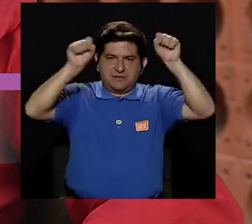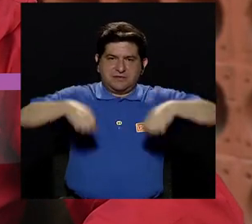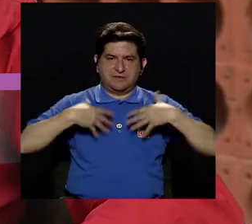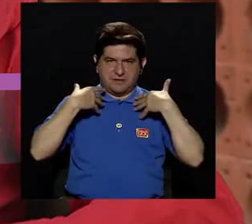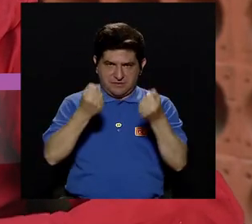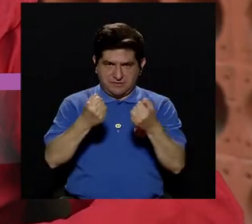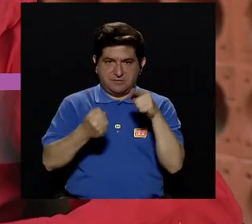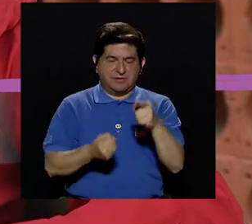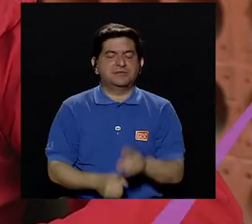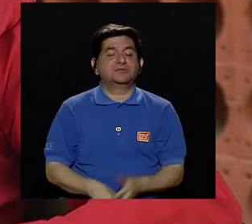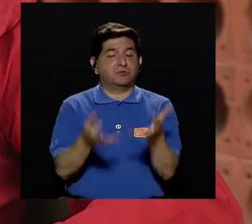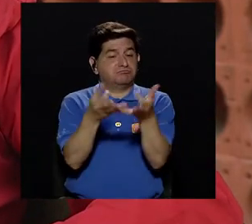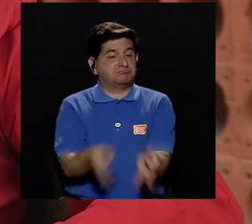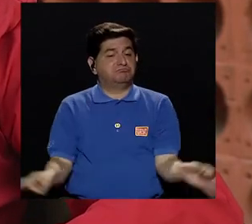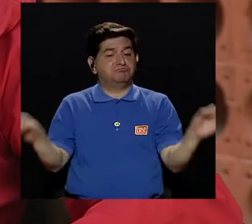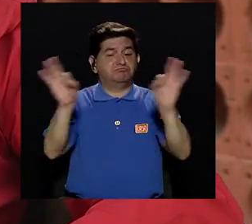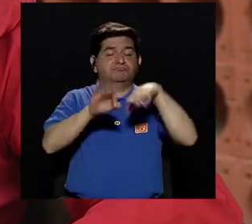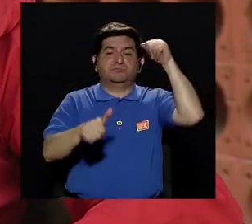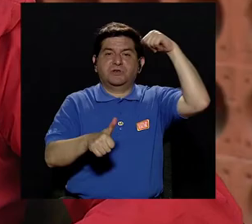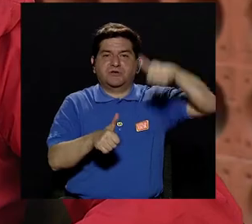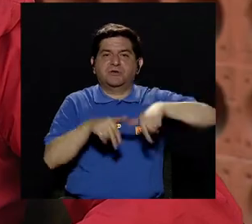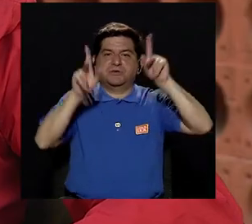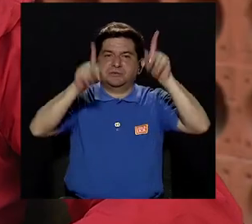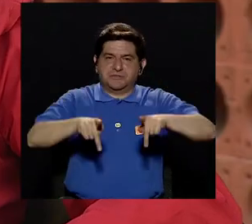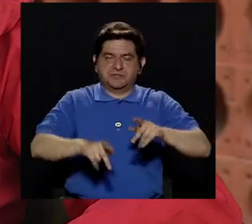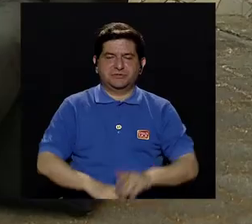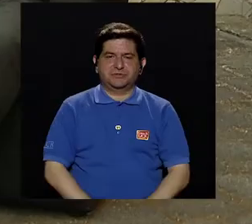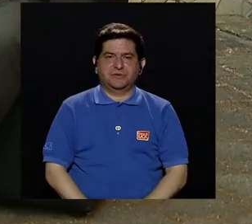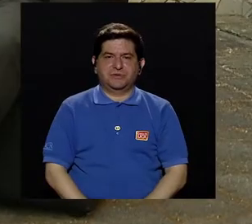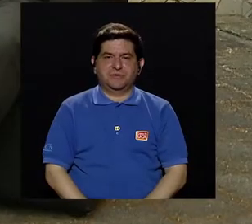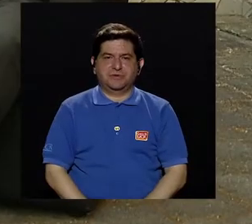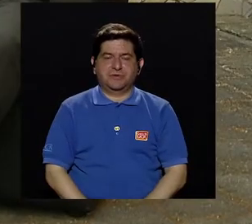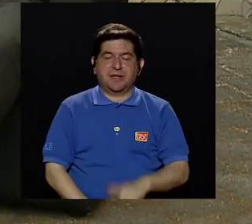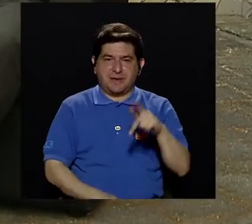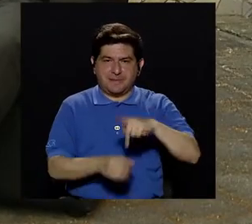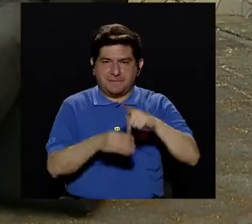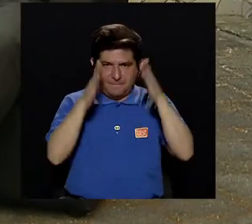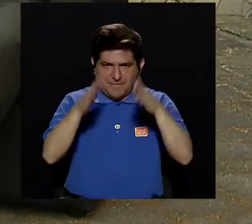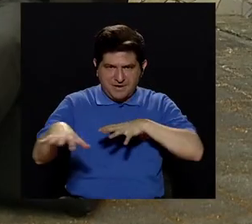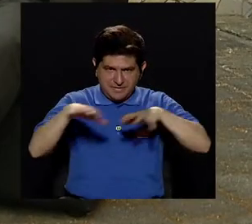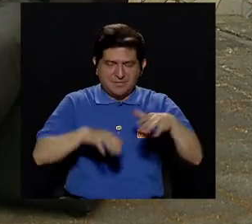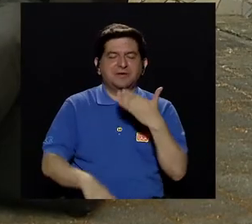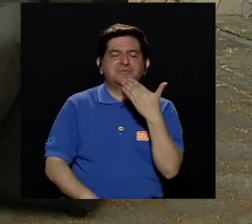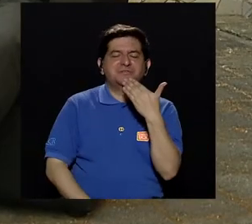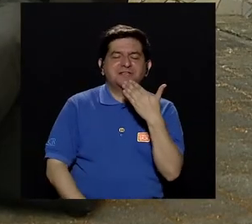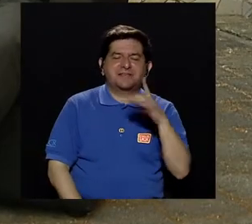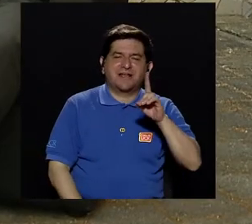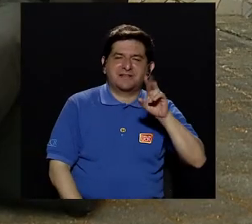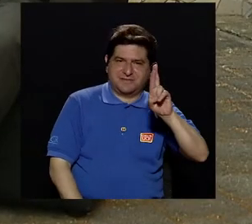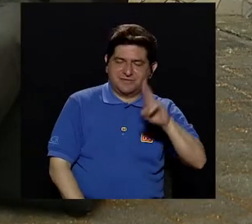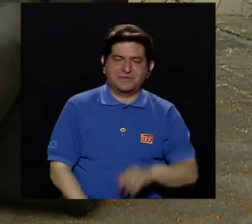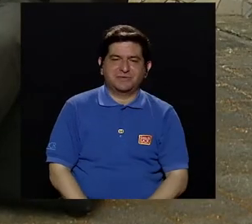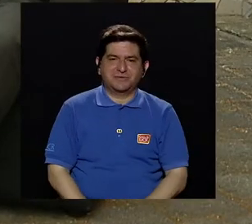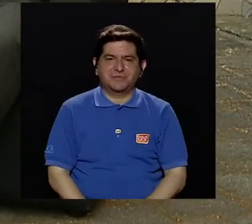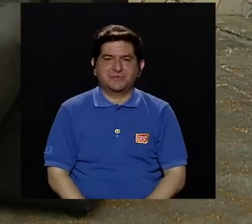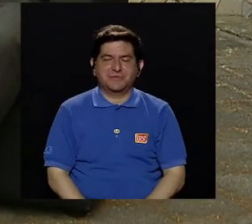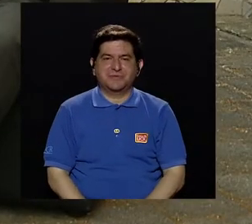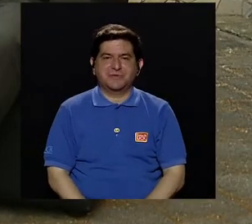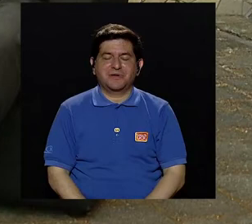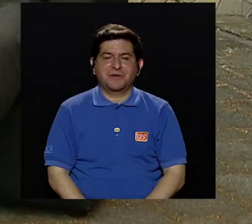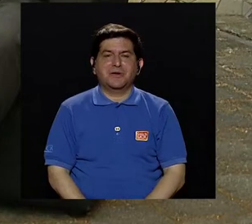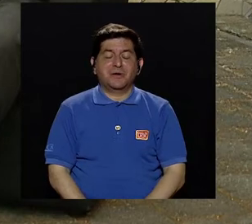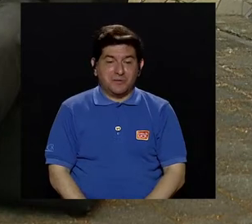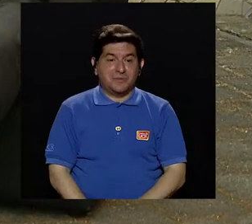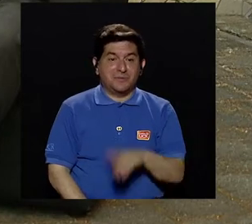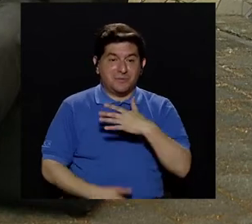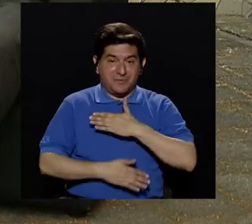salud. Y eso es algo muy, muy, muy importante que deben recordar las personas. Claro, un agente activo. Doctor, muchísimas gracias, de verdad. Creo que ha sido muy rica